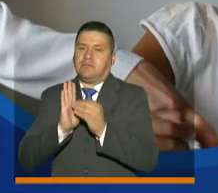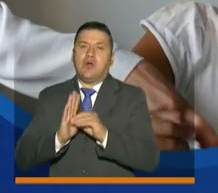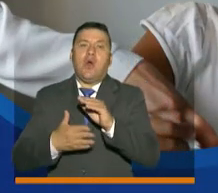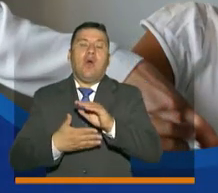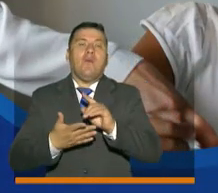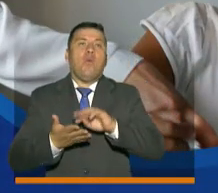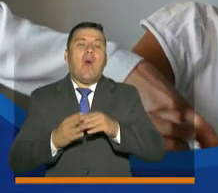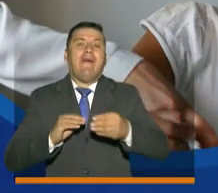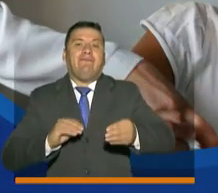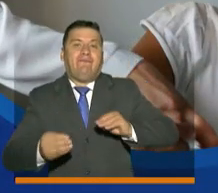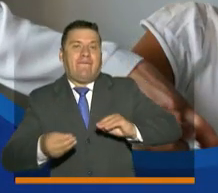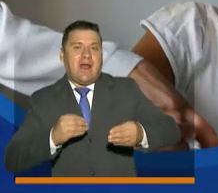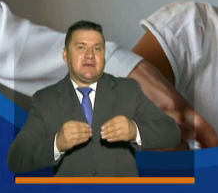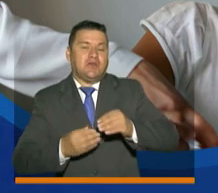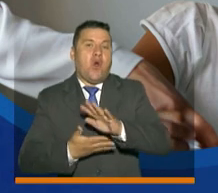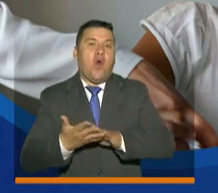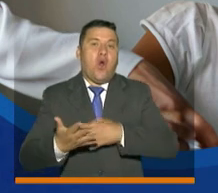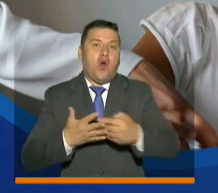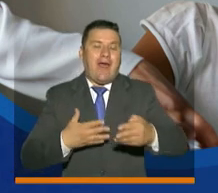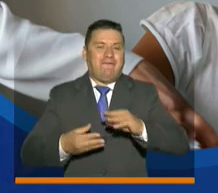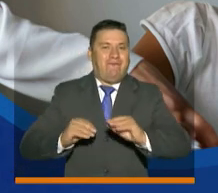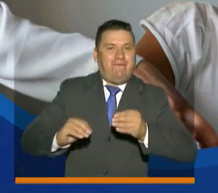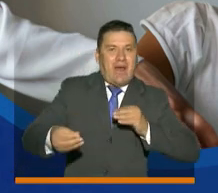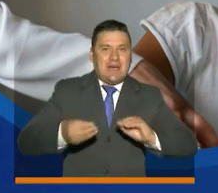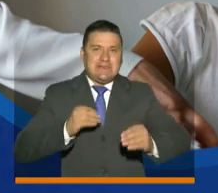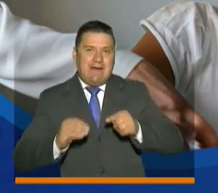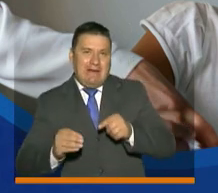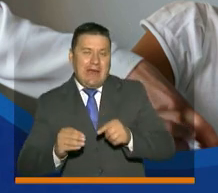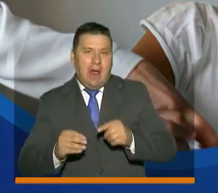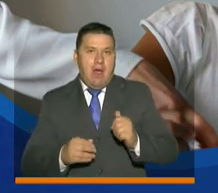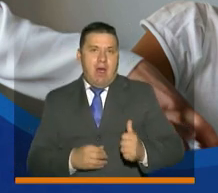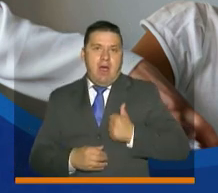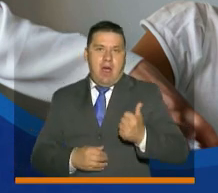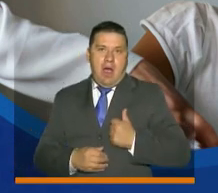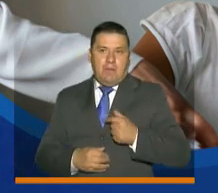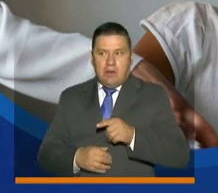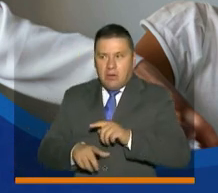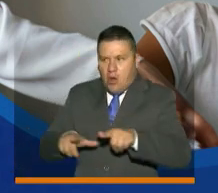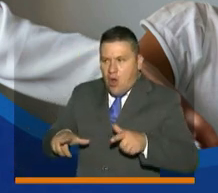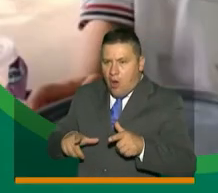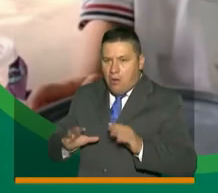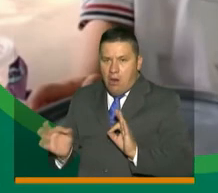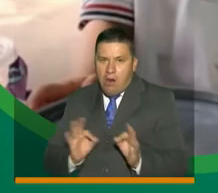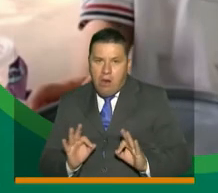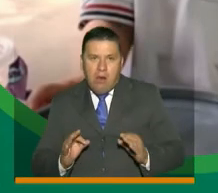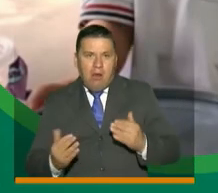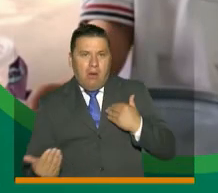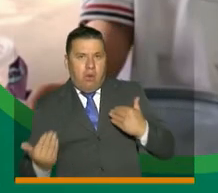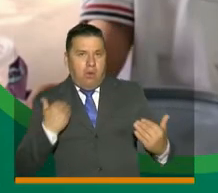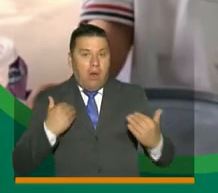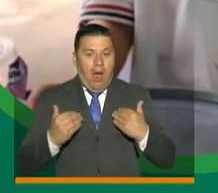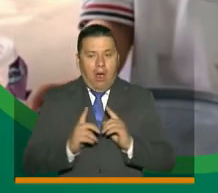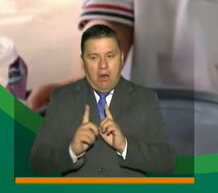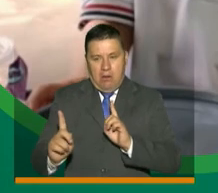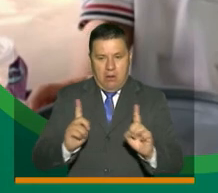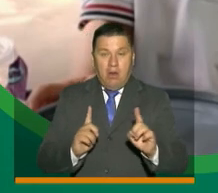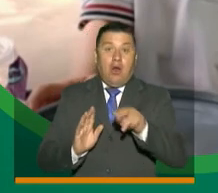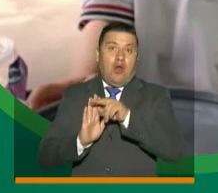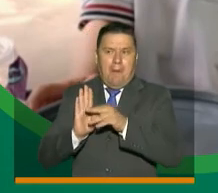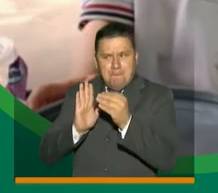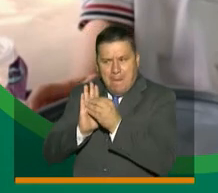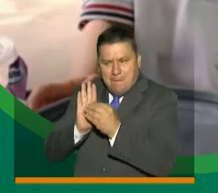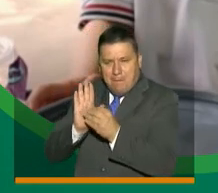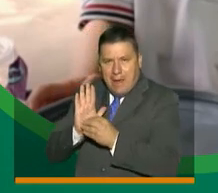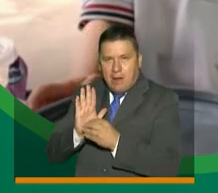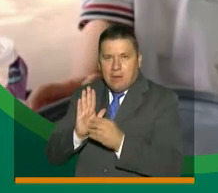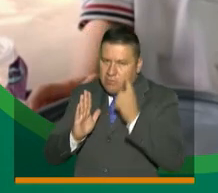horarios flexibles y de estas horas de volvernos a encontrar es aprovecharlas muchas. Y la lúdica también se puede hacer porque en esta nueva normalidad tenemos